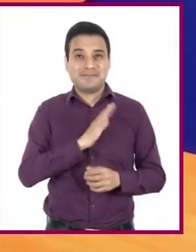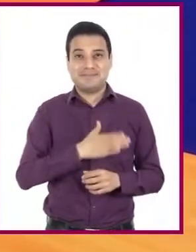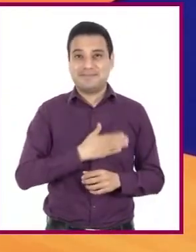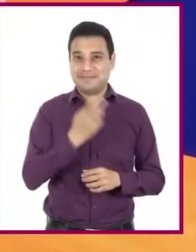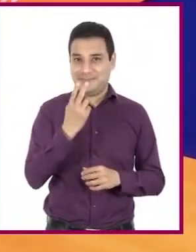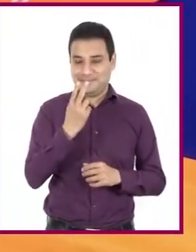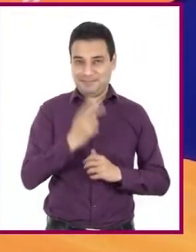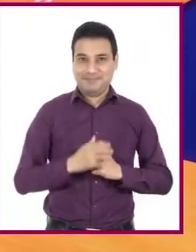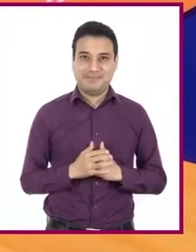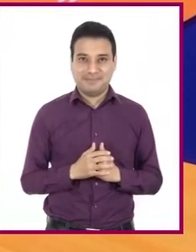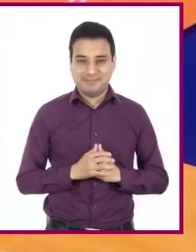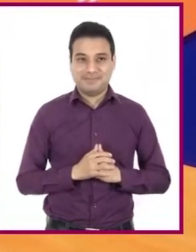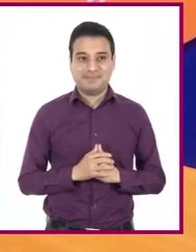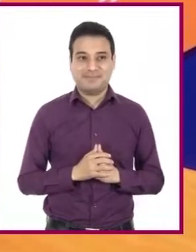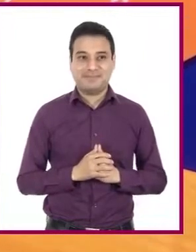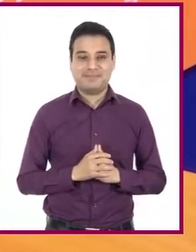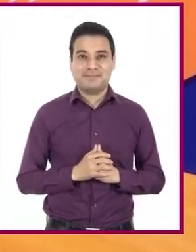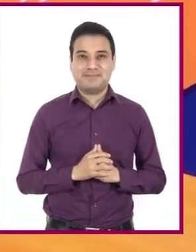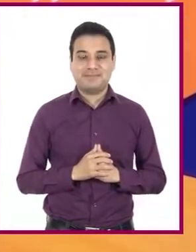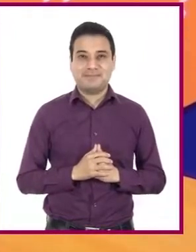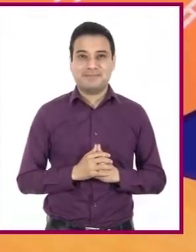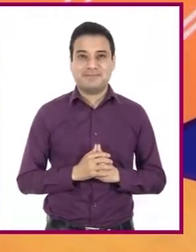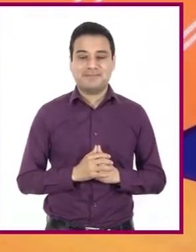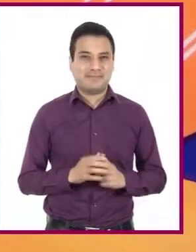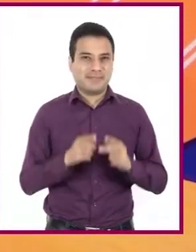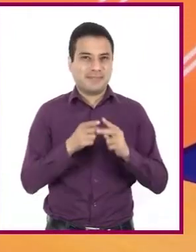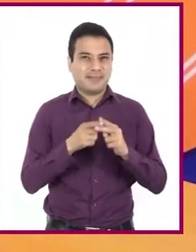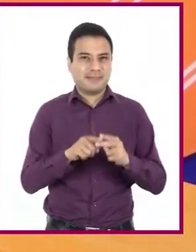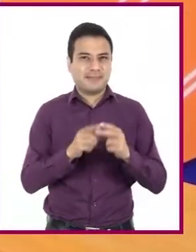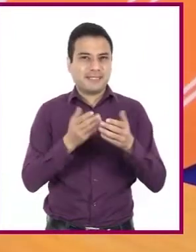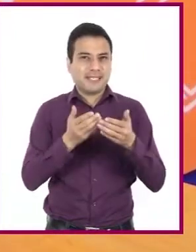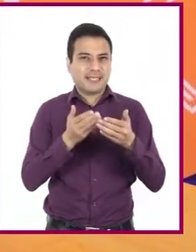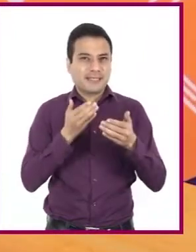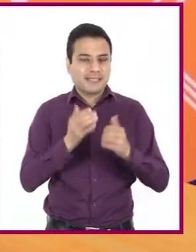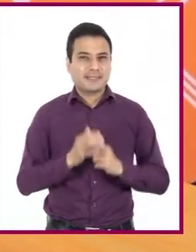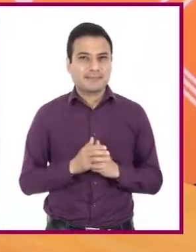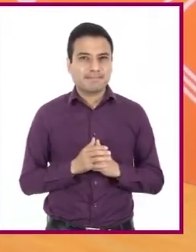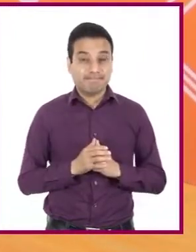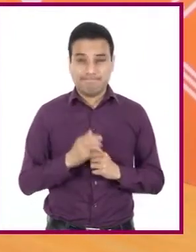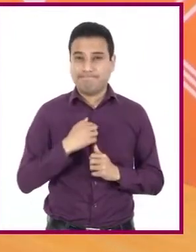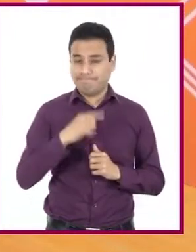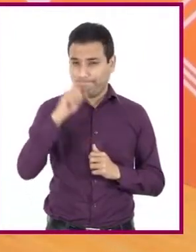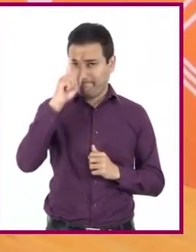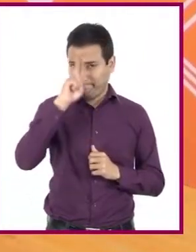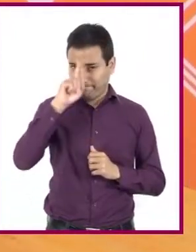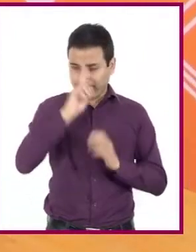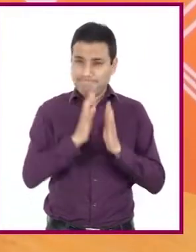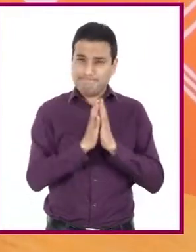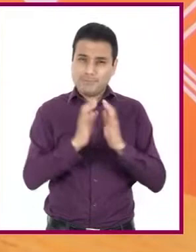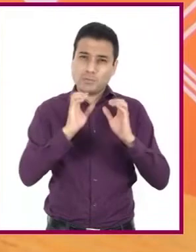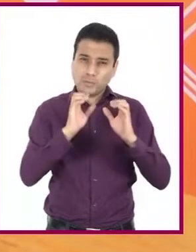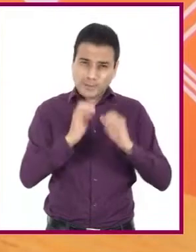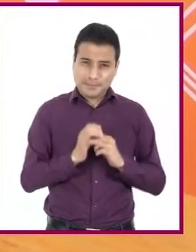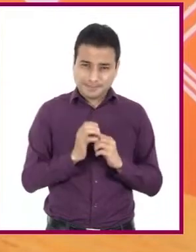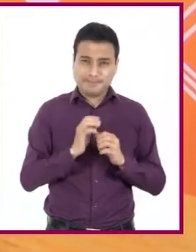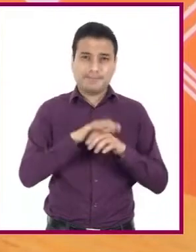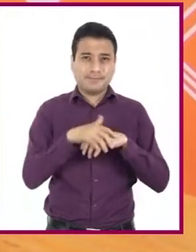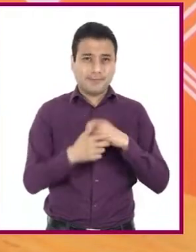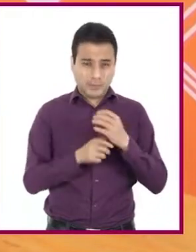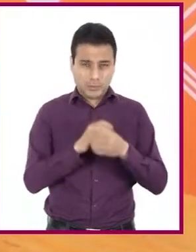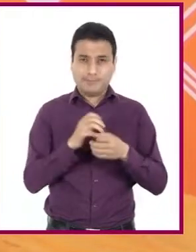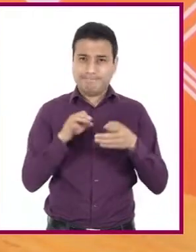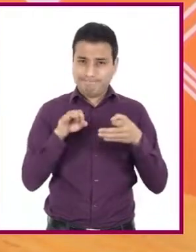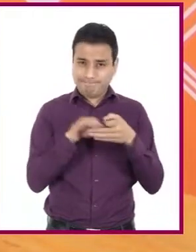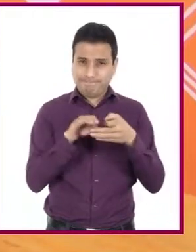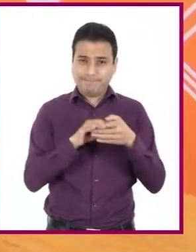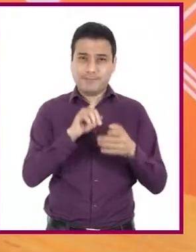de secundaria. Antes de iniciar, les recuerdo que debemos seguir cuidándonos, lavando frecuentemente nuestras manos con agua